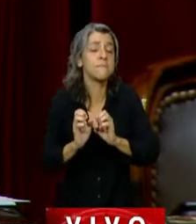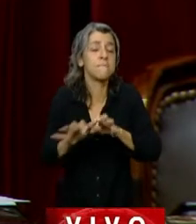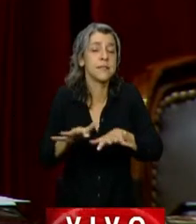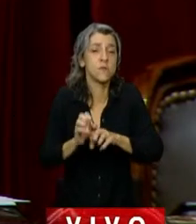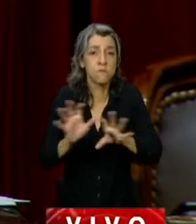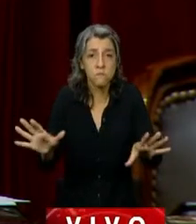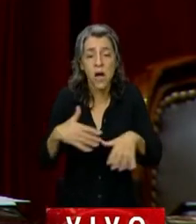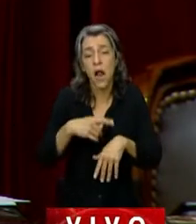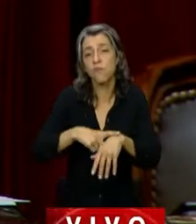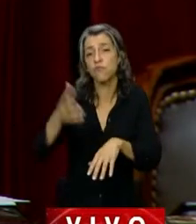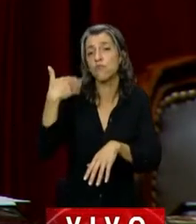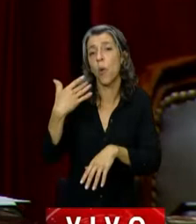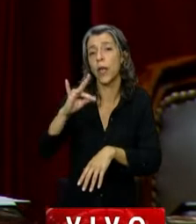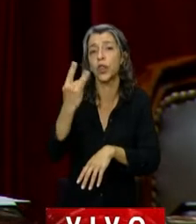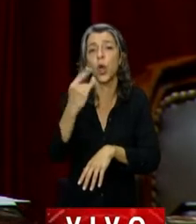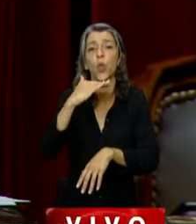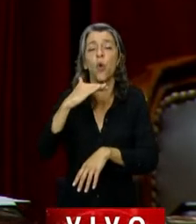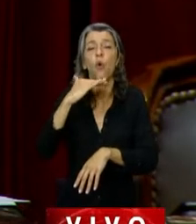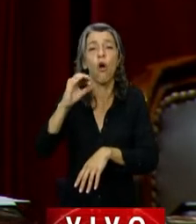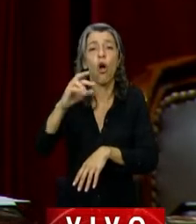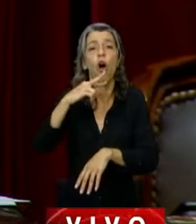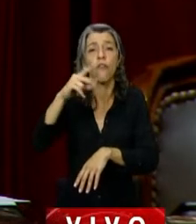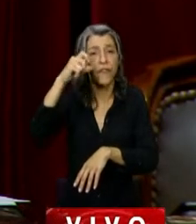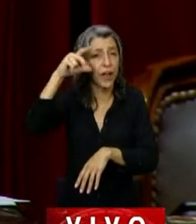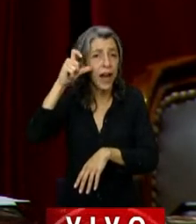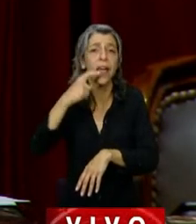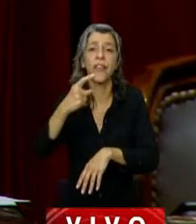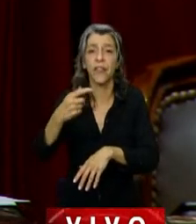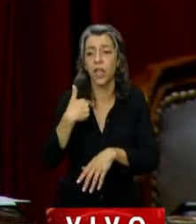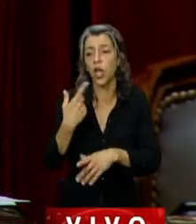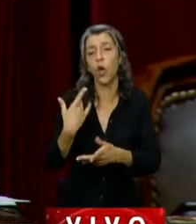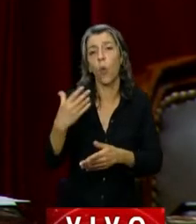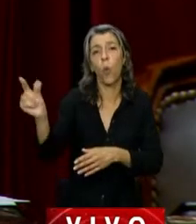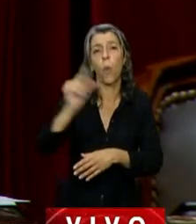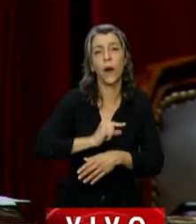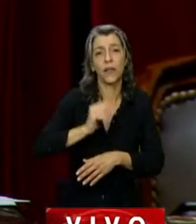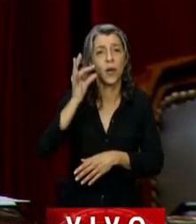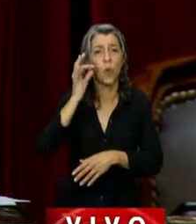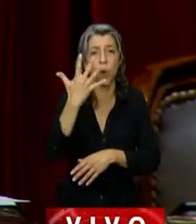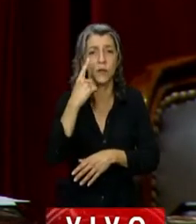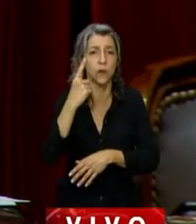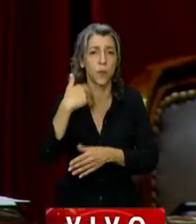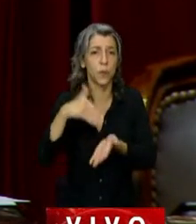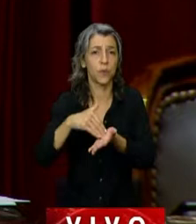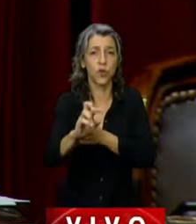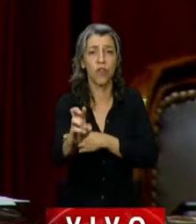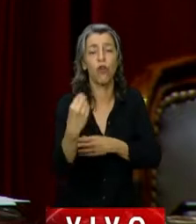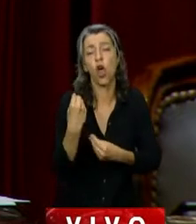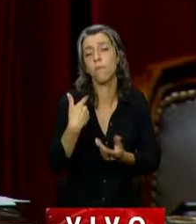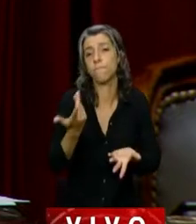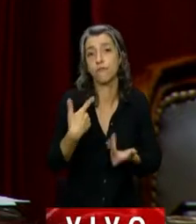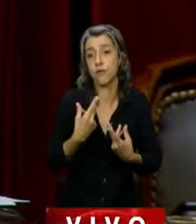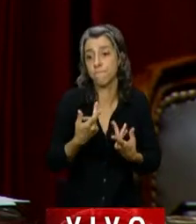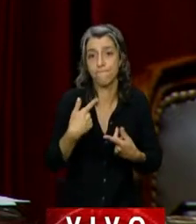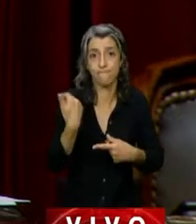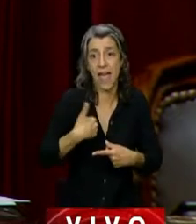prestó plata porque no teníamos deuda, nos prestó 45.000 millones de dólares sabiendo que la Argentina no iba a poder afrontar